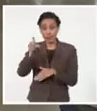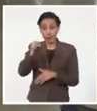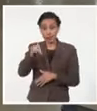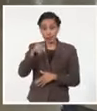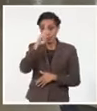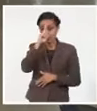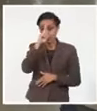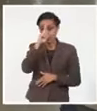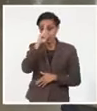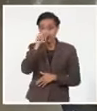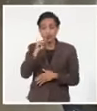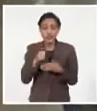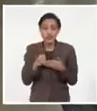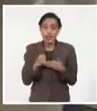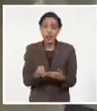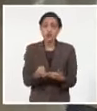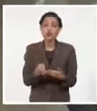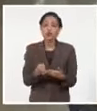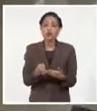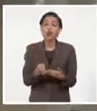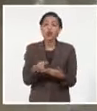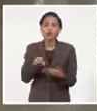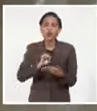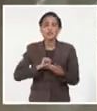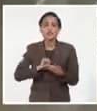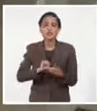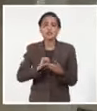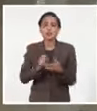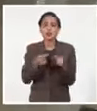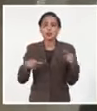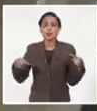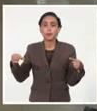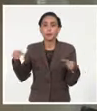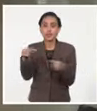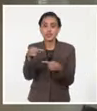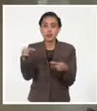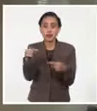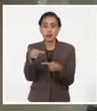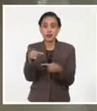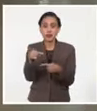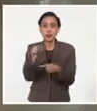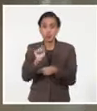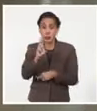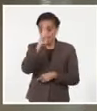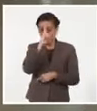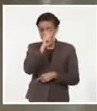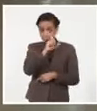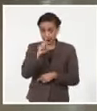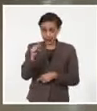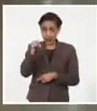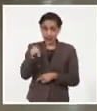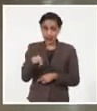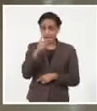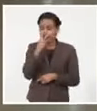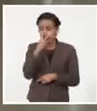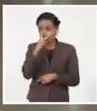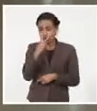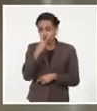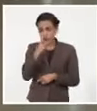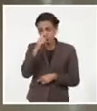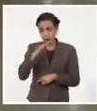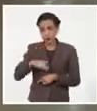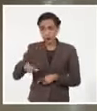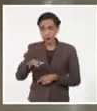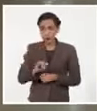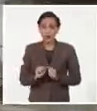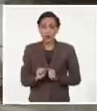está prestando servicio fundamentalmente en la cubierta del hospital pediátrico, en las áreas de